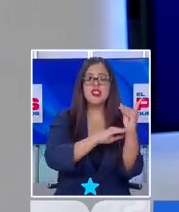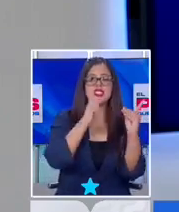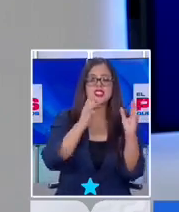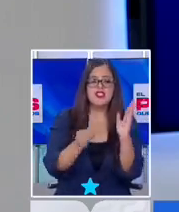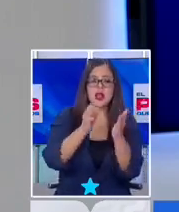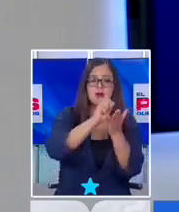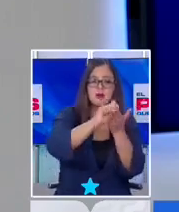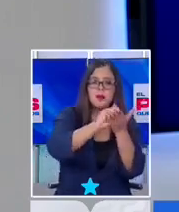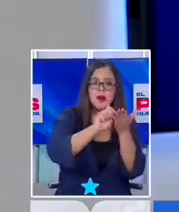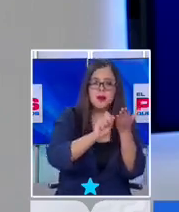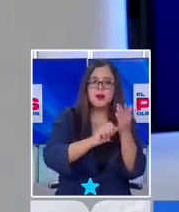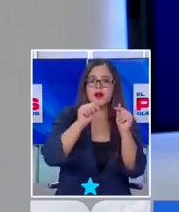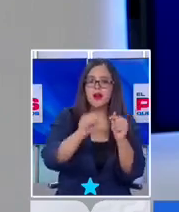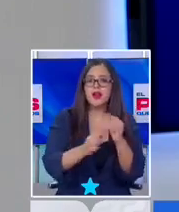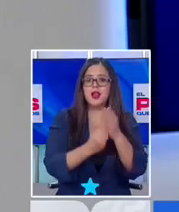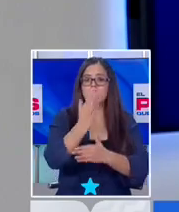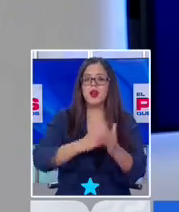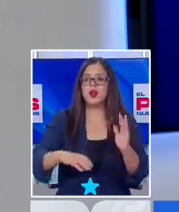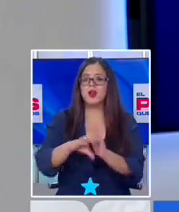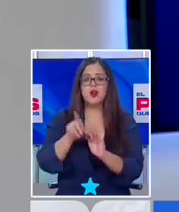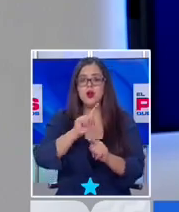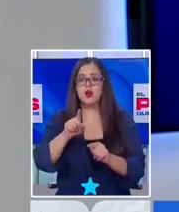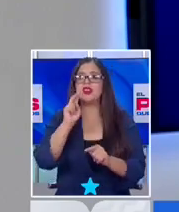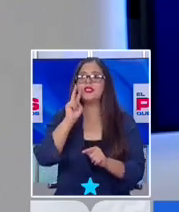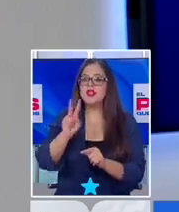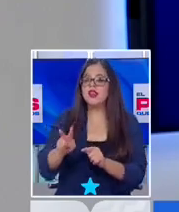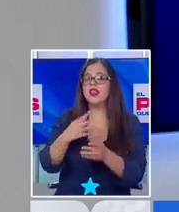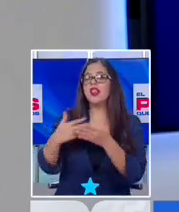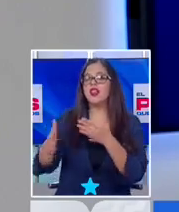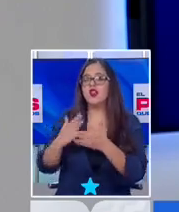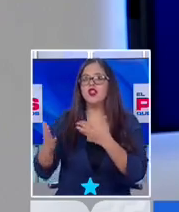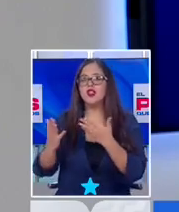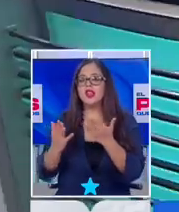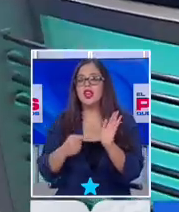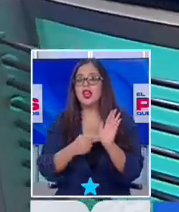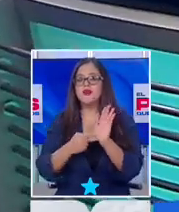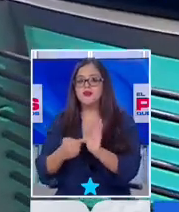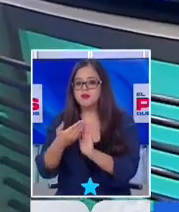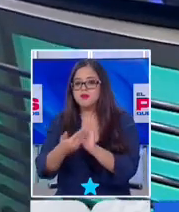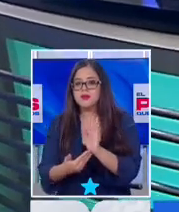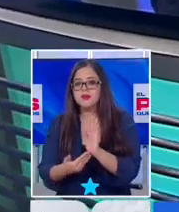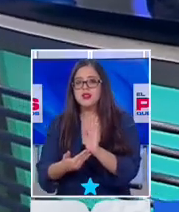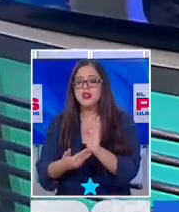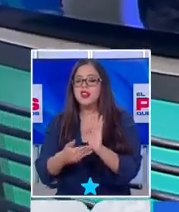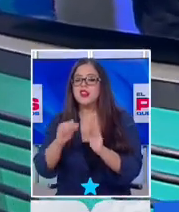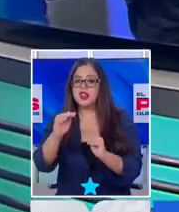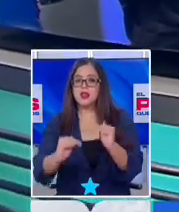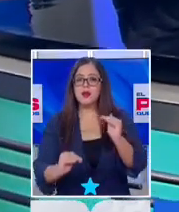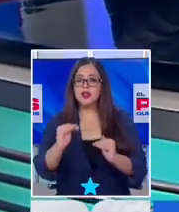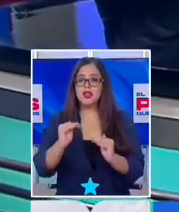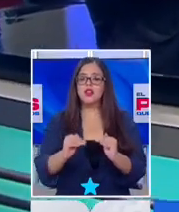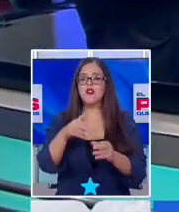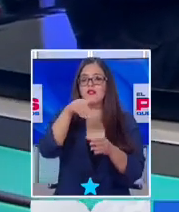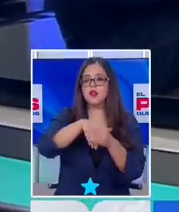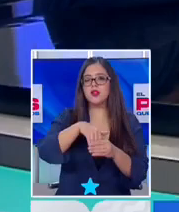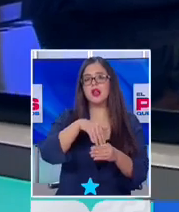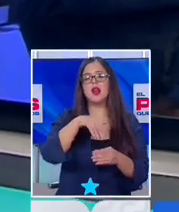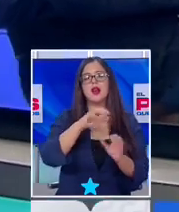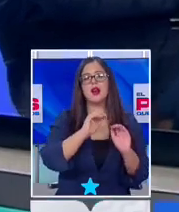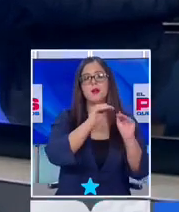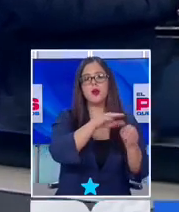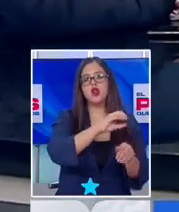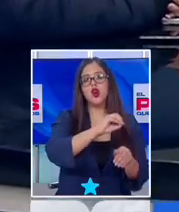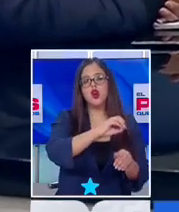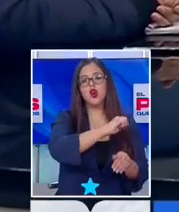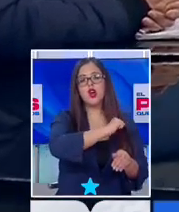constitución o sea se ve el nombre de dónde viene la iniciativa o la indicación y según eso lo votan a favor o en contra oa